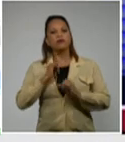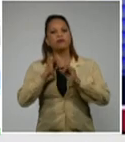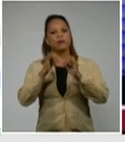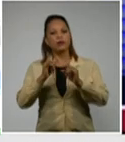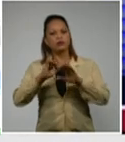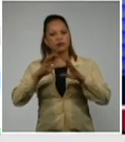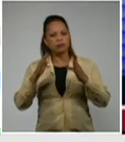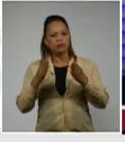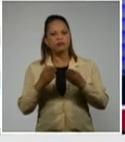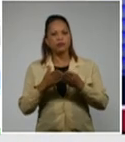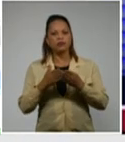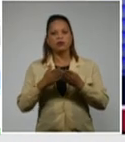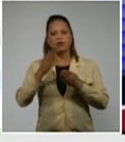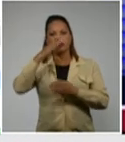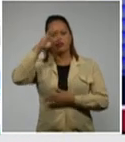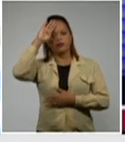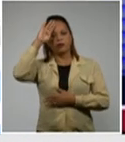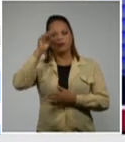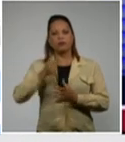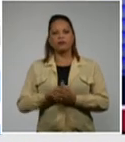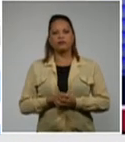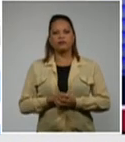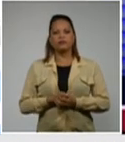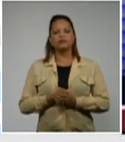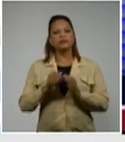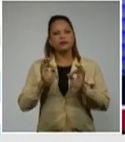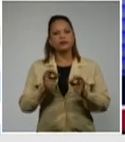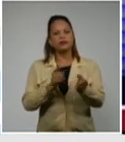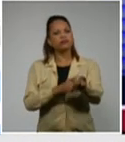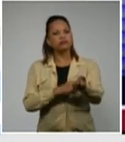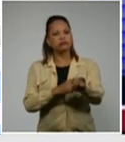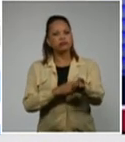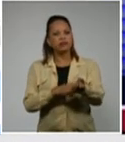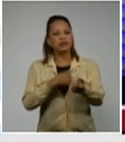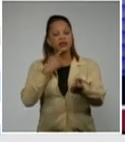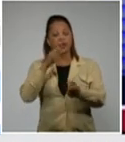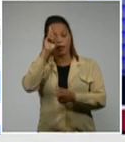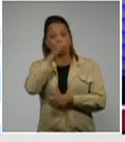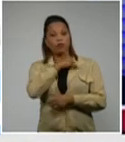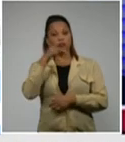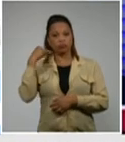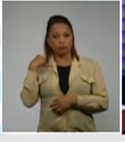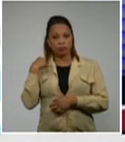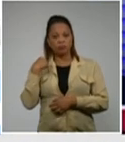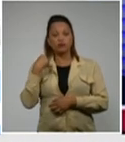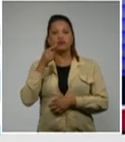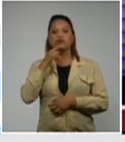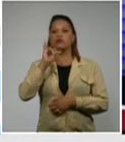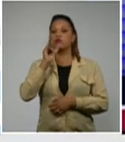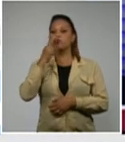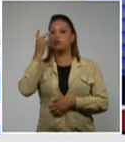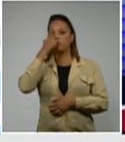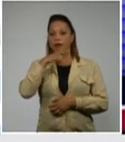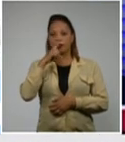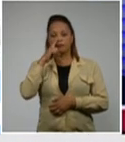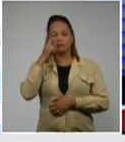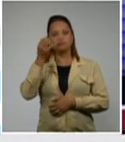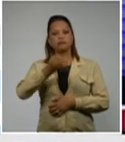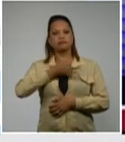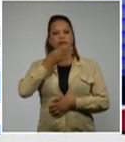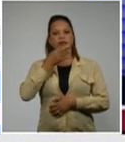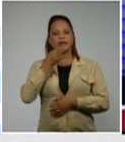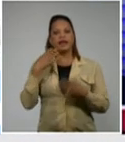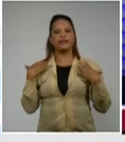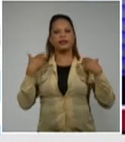epidemiológica en el país. Información, como es costumbre, que viene de la mano del doctor Francisco Durán García, director nacional de epidemiología del Ministerio de